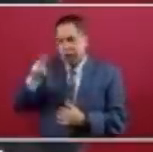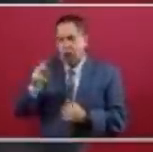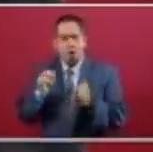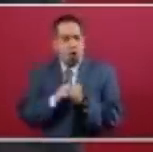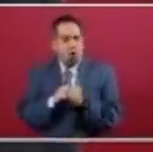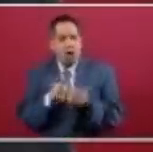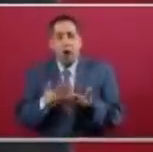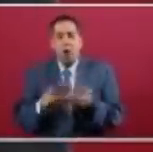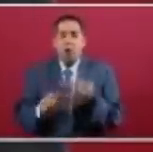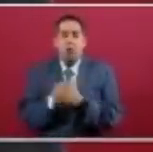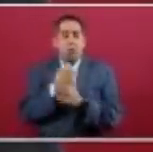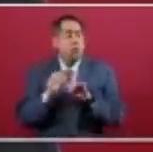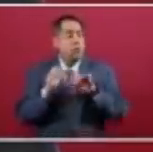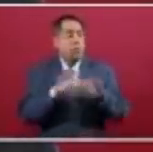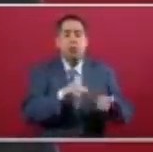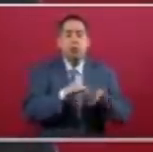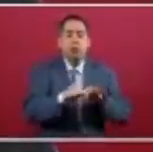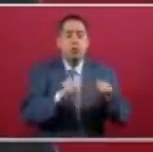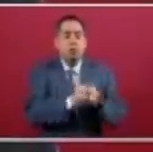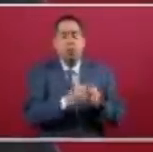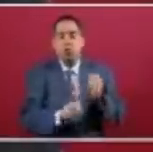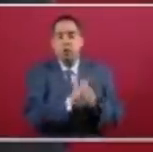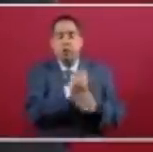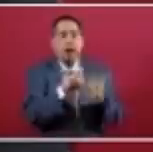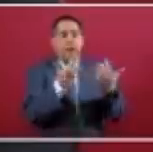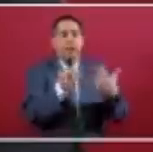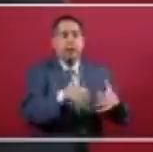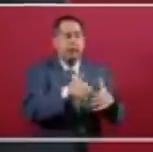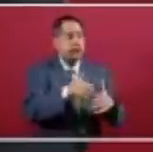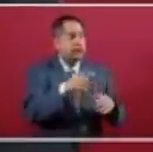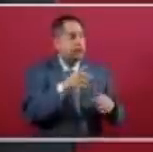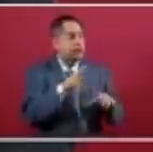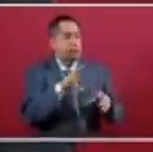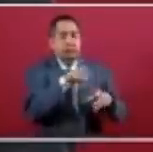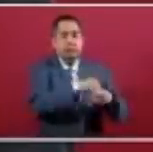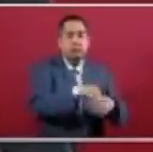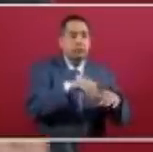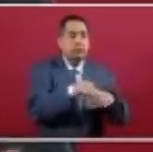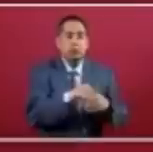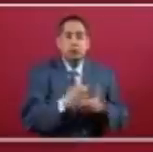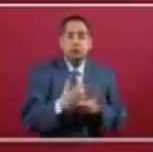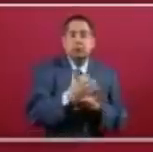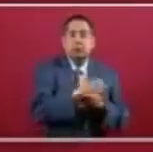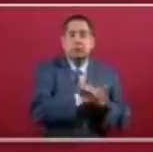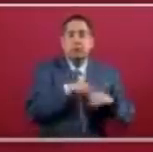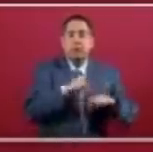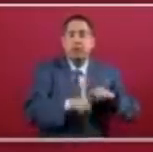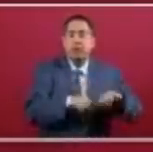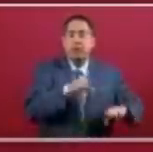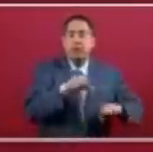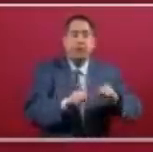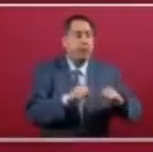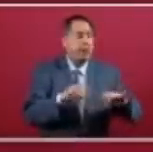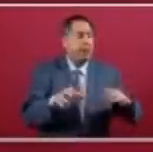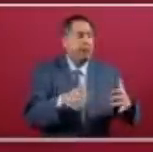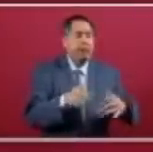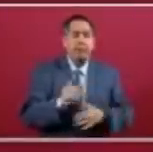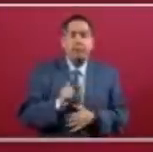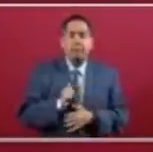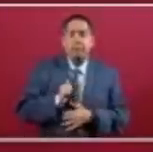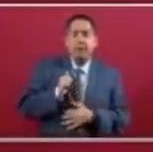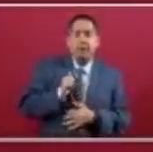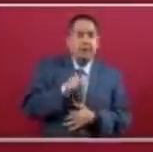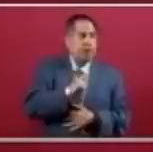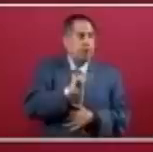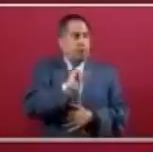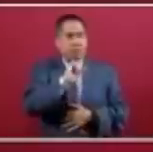empresas privadas que han venido ganando terreno precisamente por esta vinculación con intereses de